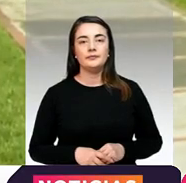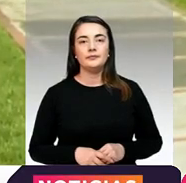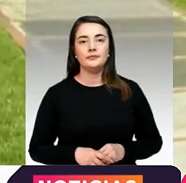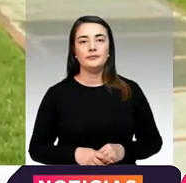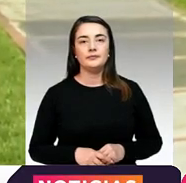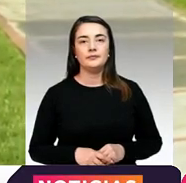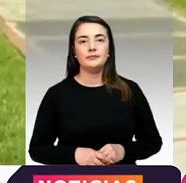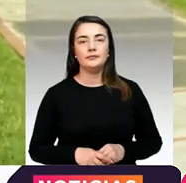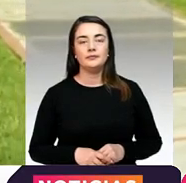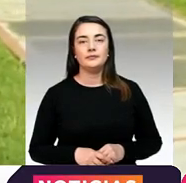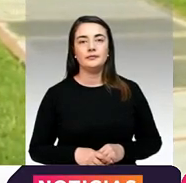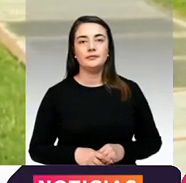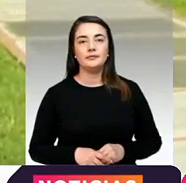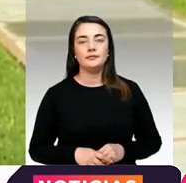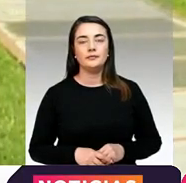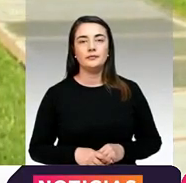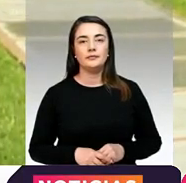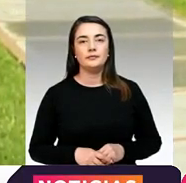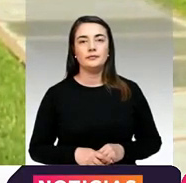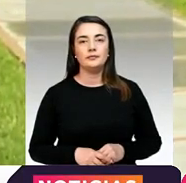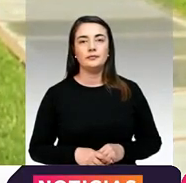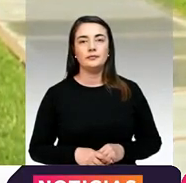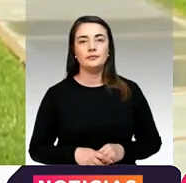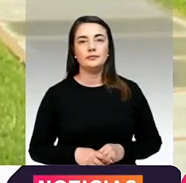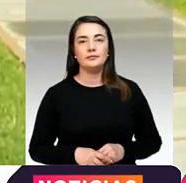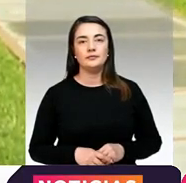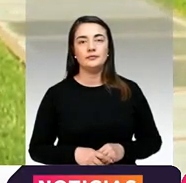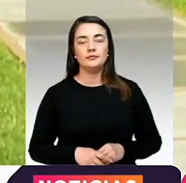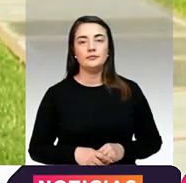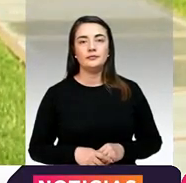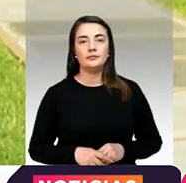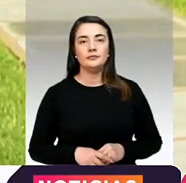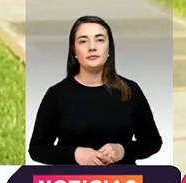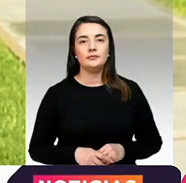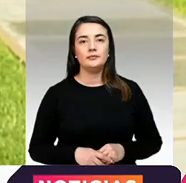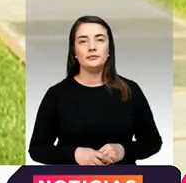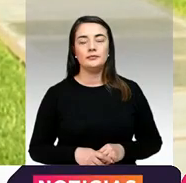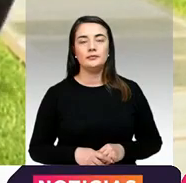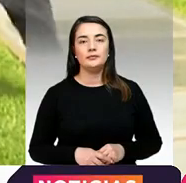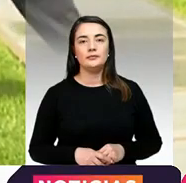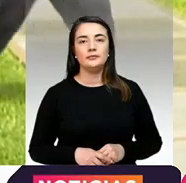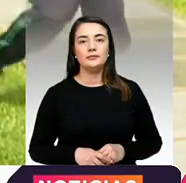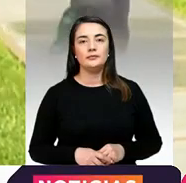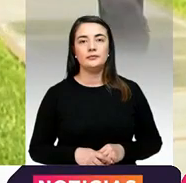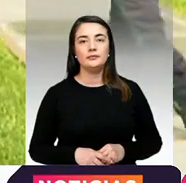centrales unitarias de trabajadores, las centrales de obreros y la Federación Colombiana de Trabajadores de la